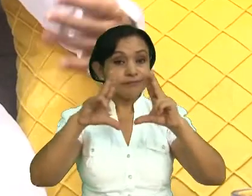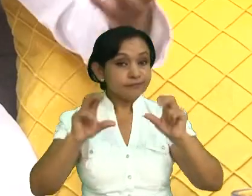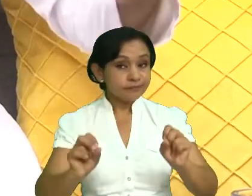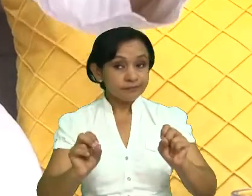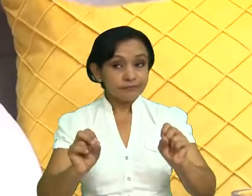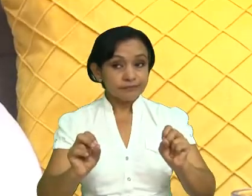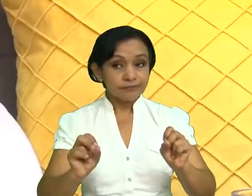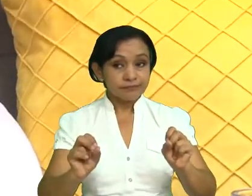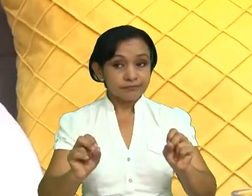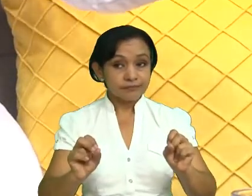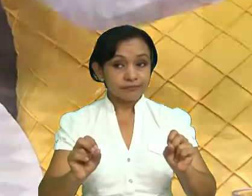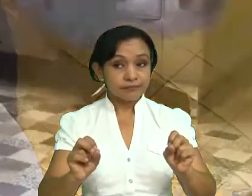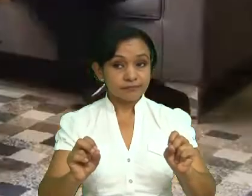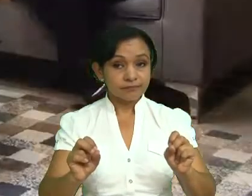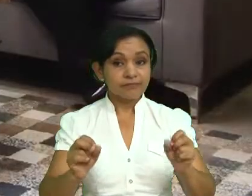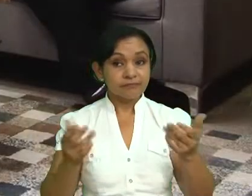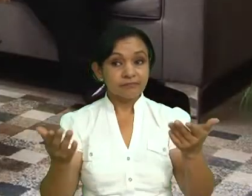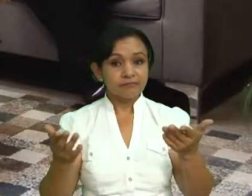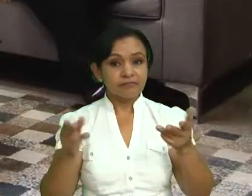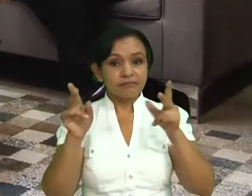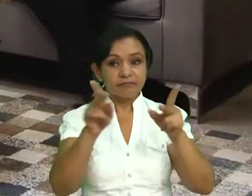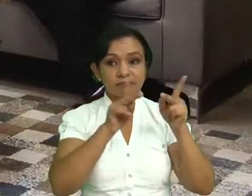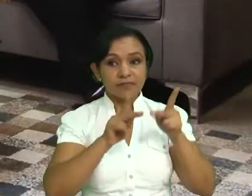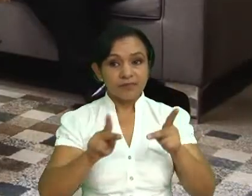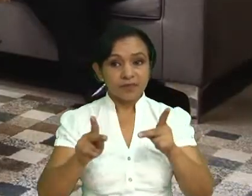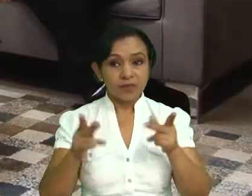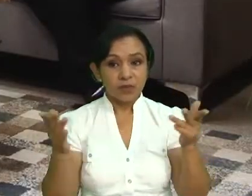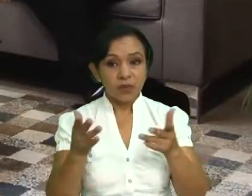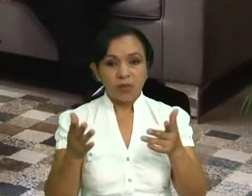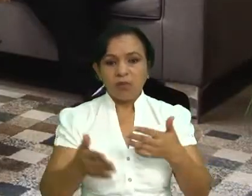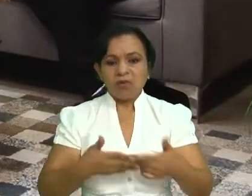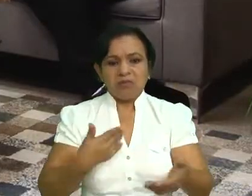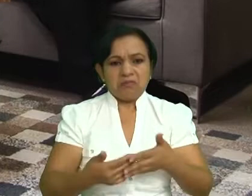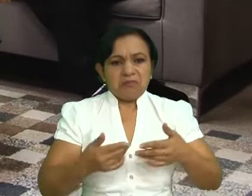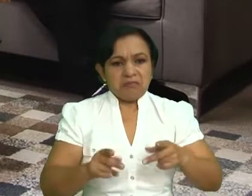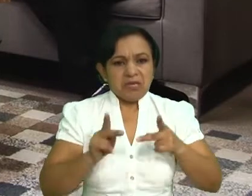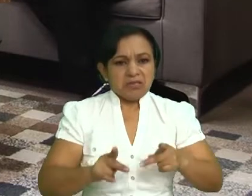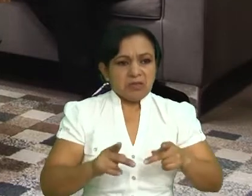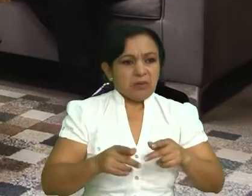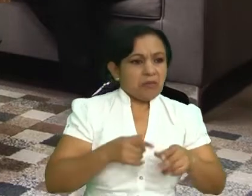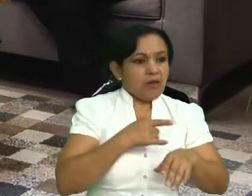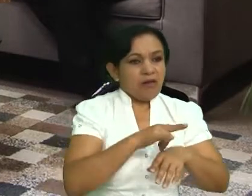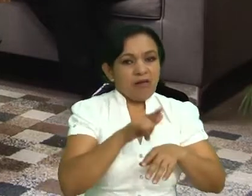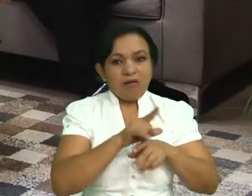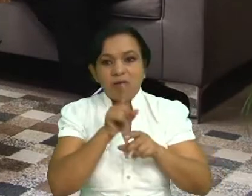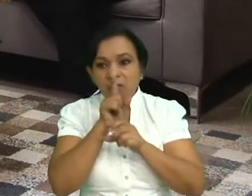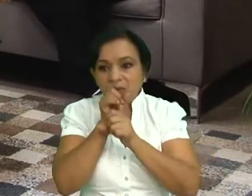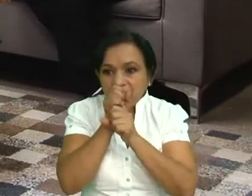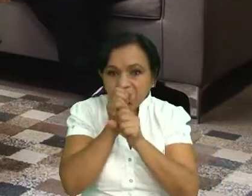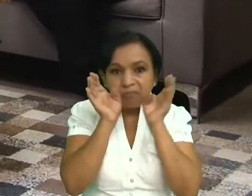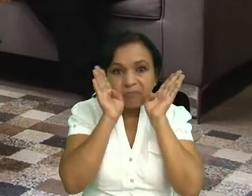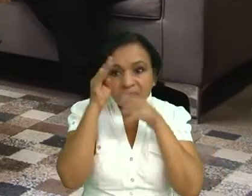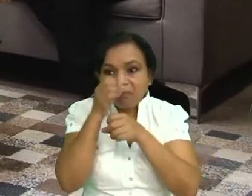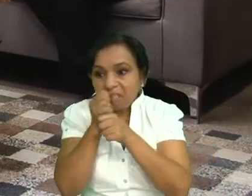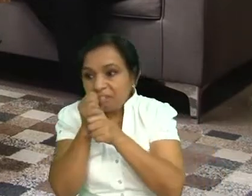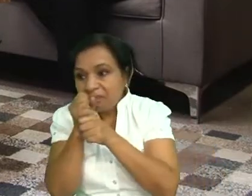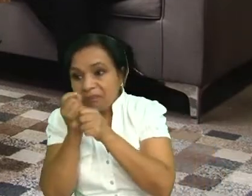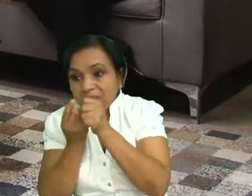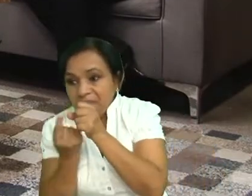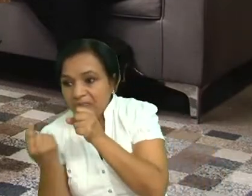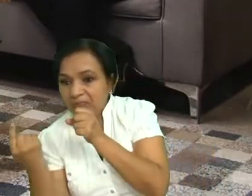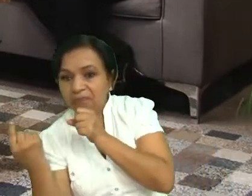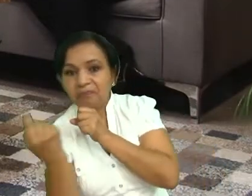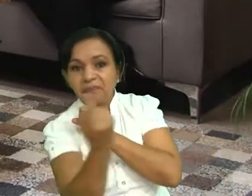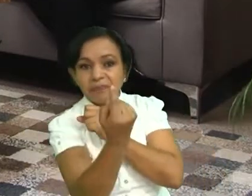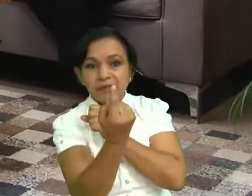frontera. Y vendrían como cruzarse. La gente va a buscar su mecanismo y hay muchos puntos ciegos a nivel